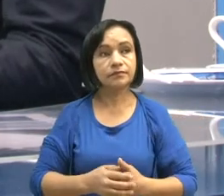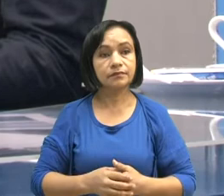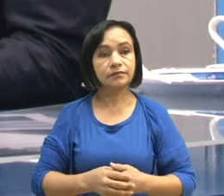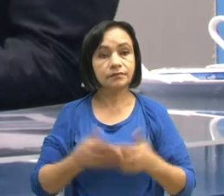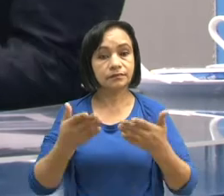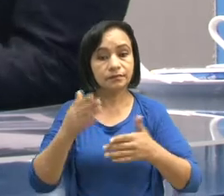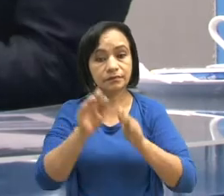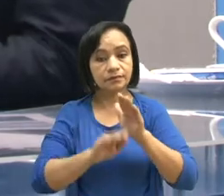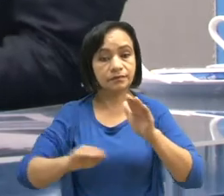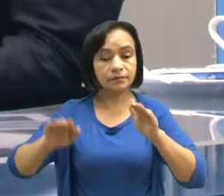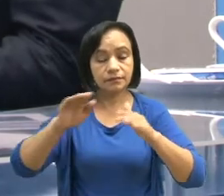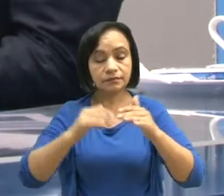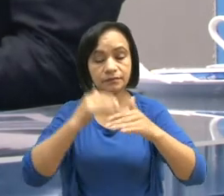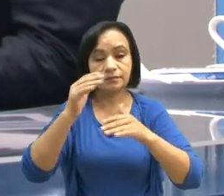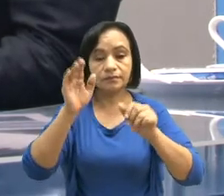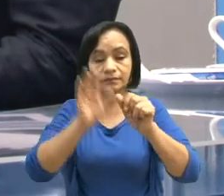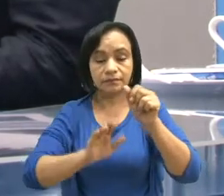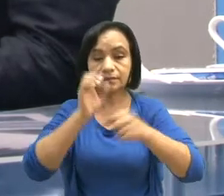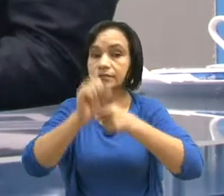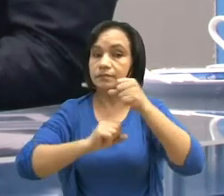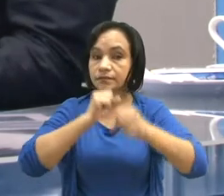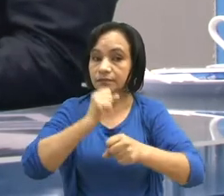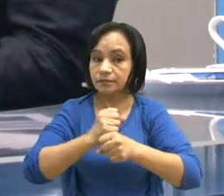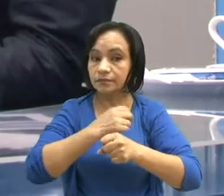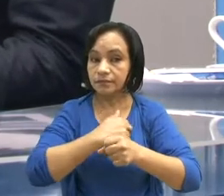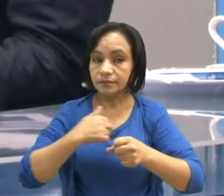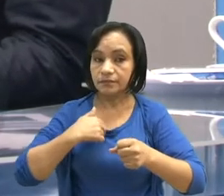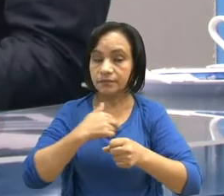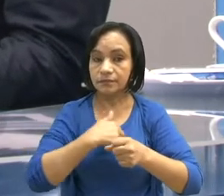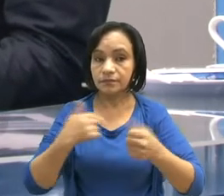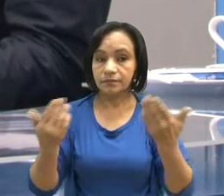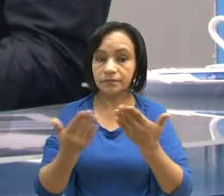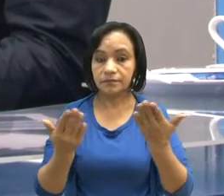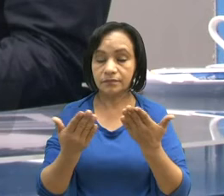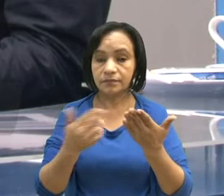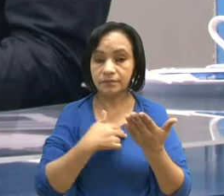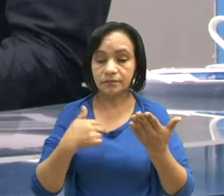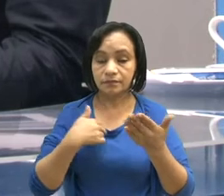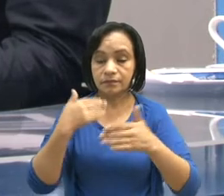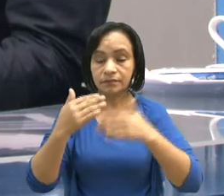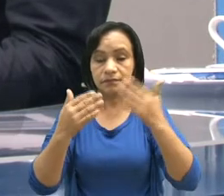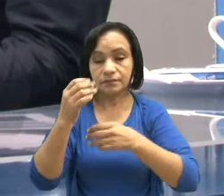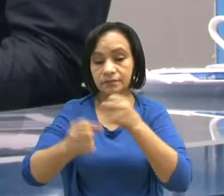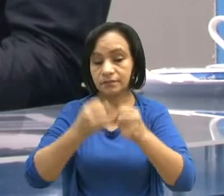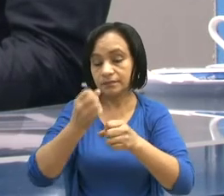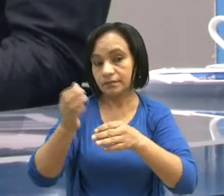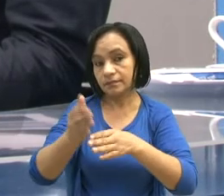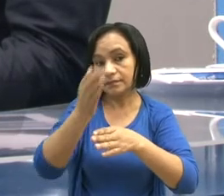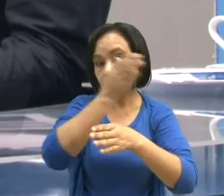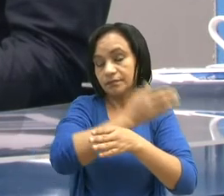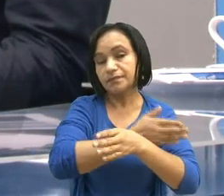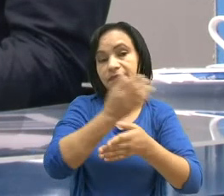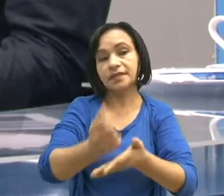un eslabón más, podríamos decirnos. Cada año venimos haciendo como se convierte en un eslabón. El año pasado nosotros